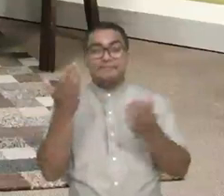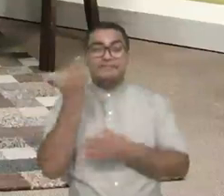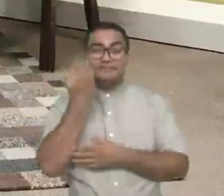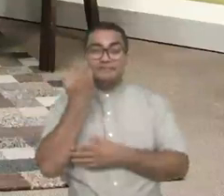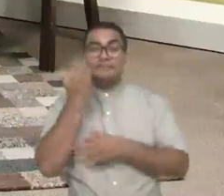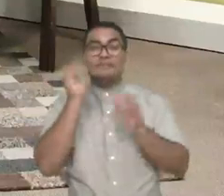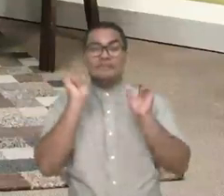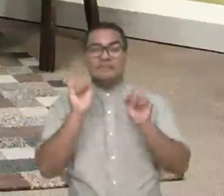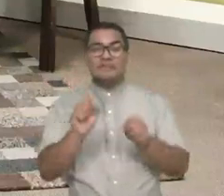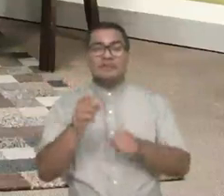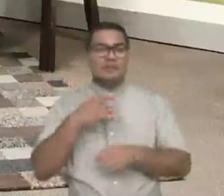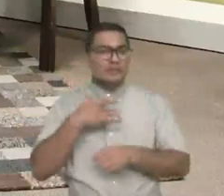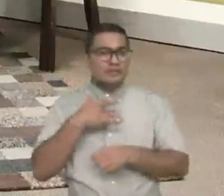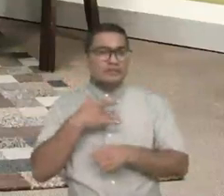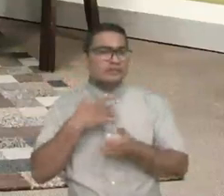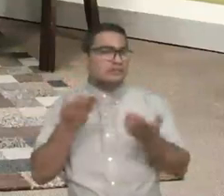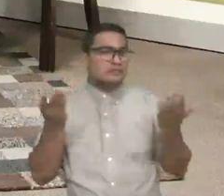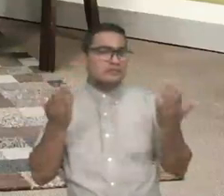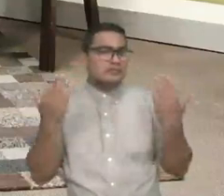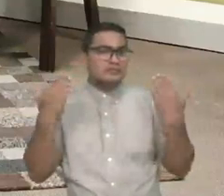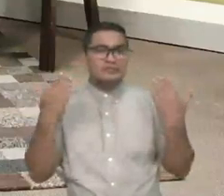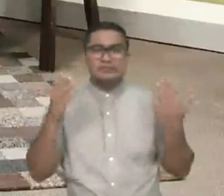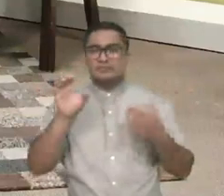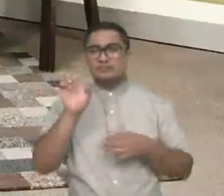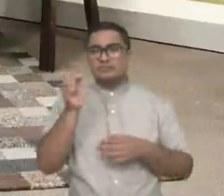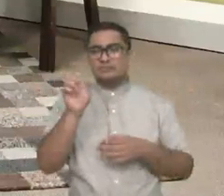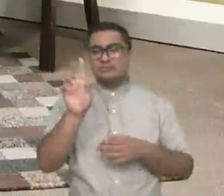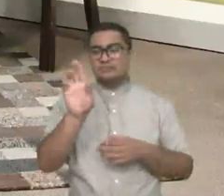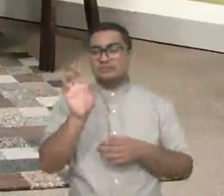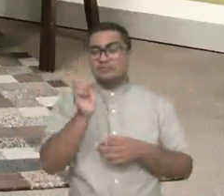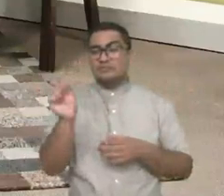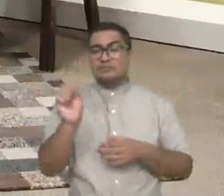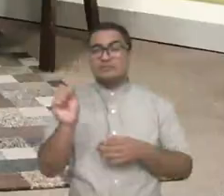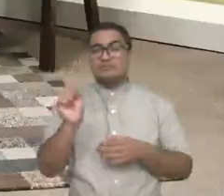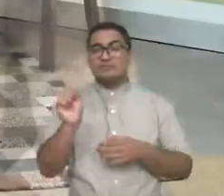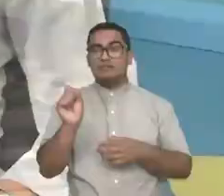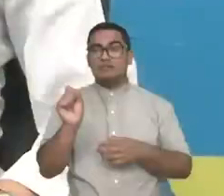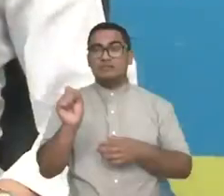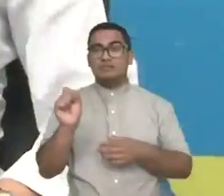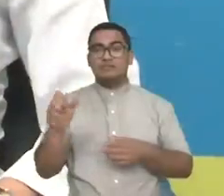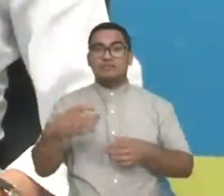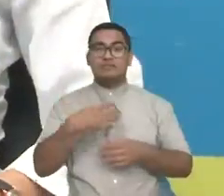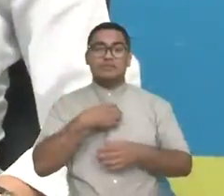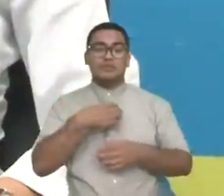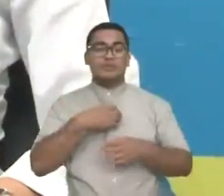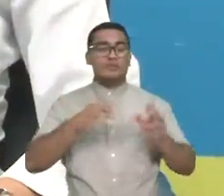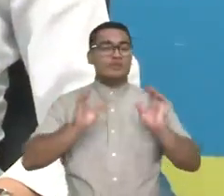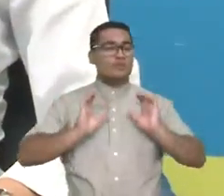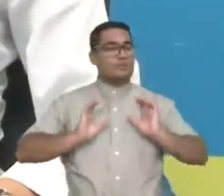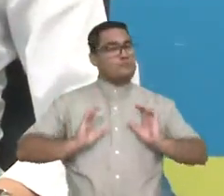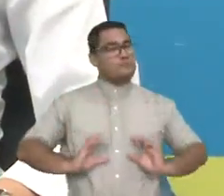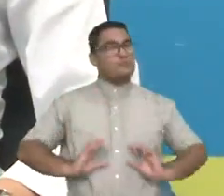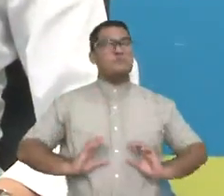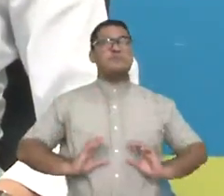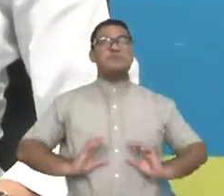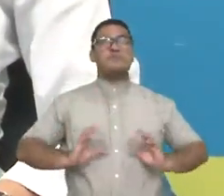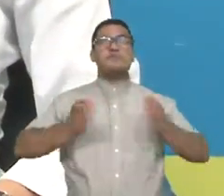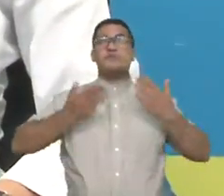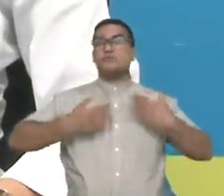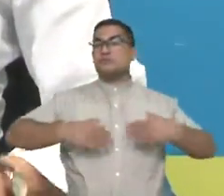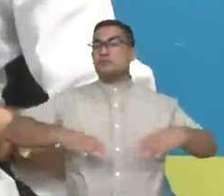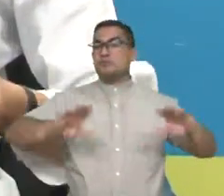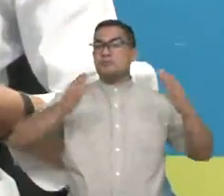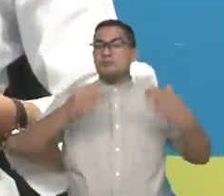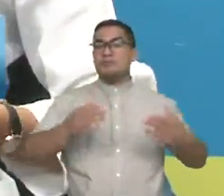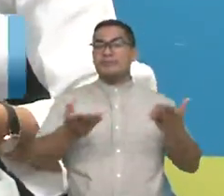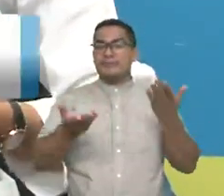¿Por qué es necesario? ¿Porque me ayuda a reflexionar o qué? Lo que pasa es que el estrés es una respuesta fisiológica natural de nuestro cuerpo